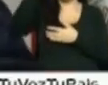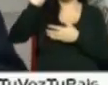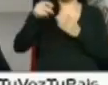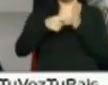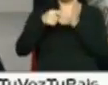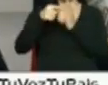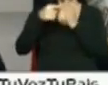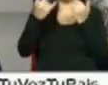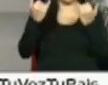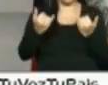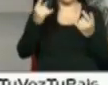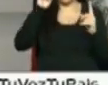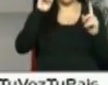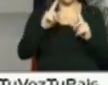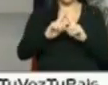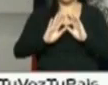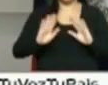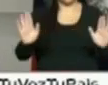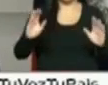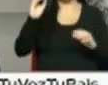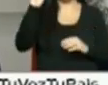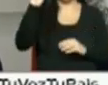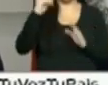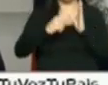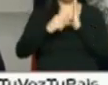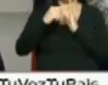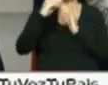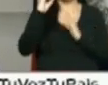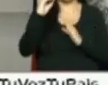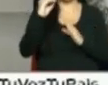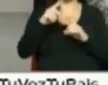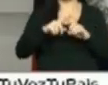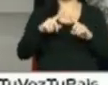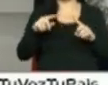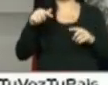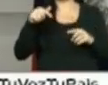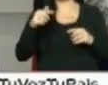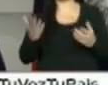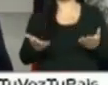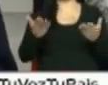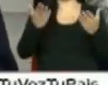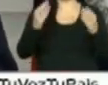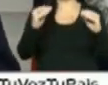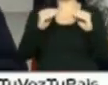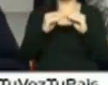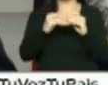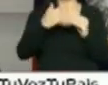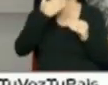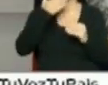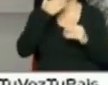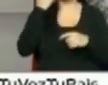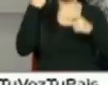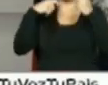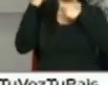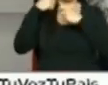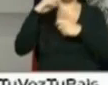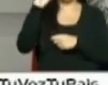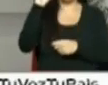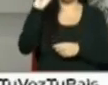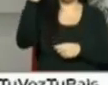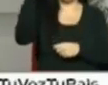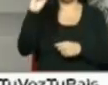con 0%. El 99.7% de la oferta exportable de los ecuatorianos entrará con